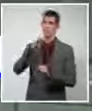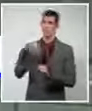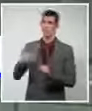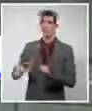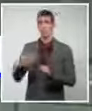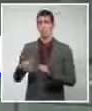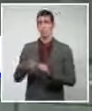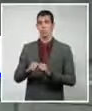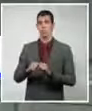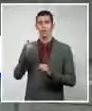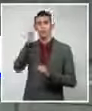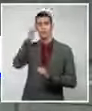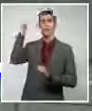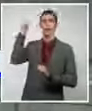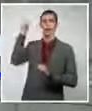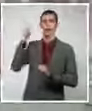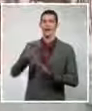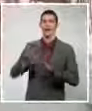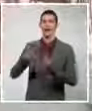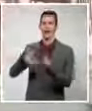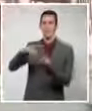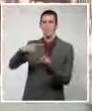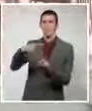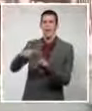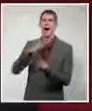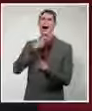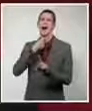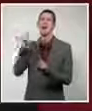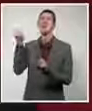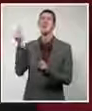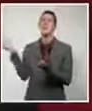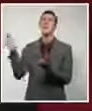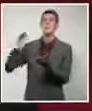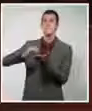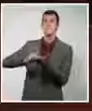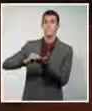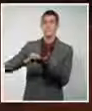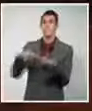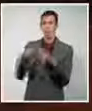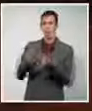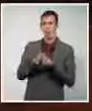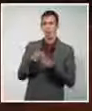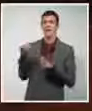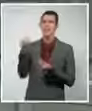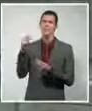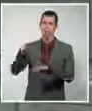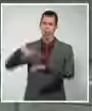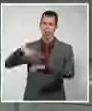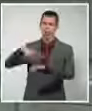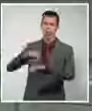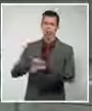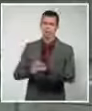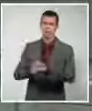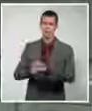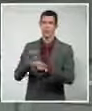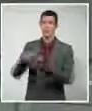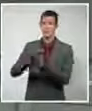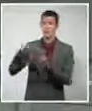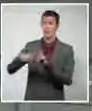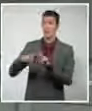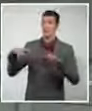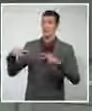ha bonificado con 10 horas adicionales a todos los usuarios del servicio Nauta Hogar. En mayo, además, bonificó con otras 10 horas adicionales por el Día de